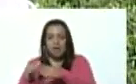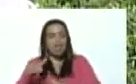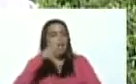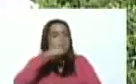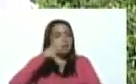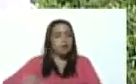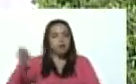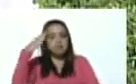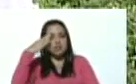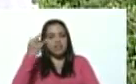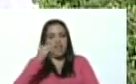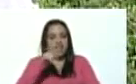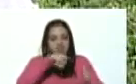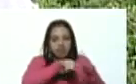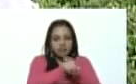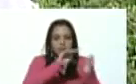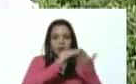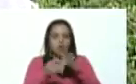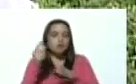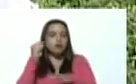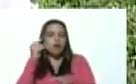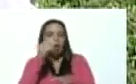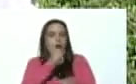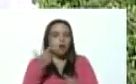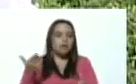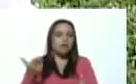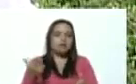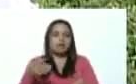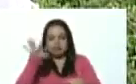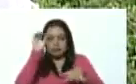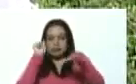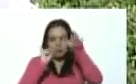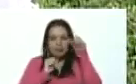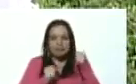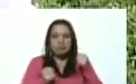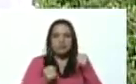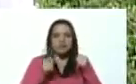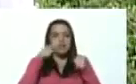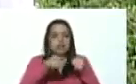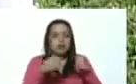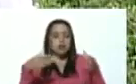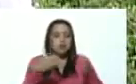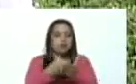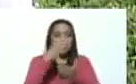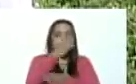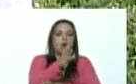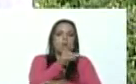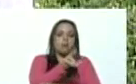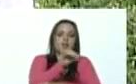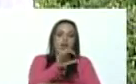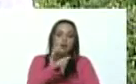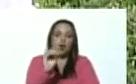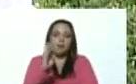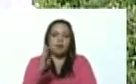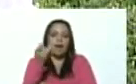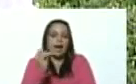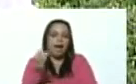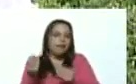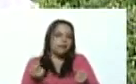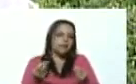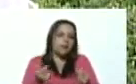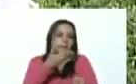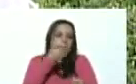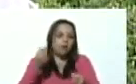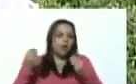comandante en jefe, y allá hay hombres y mujeres preparadas en esa materia, y esas BRICOC hoy se activan para nosotros mejorar la calidad de vida